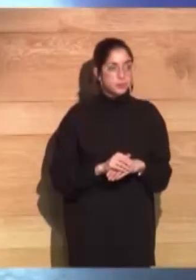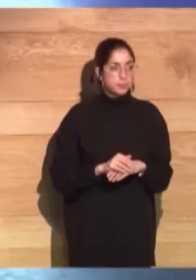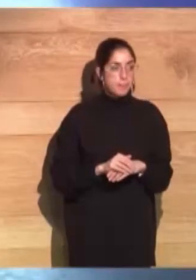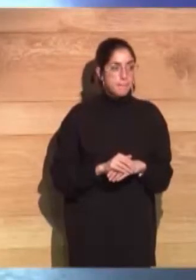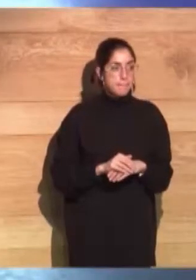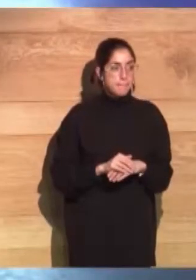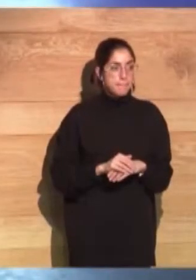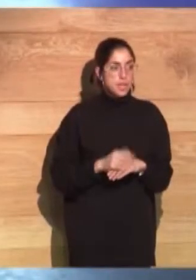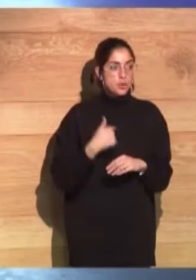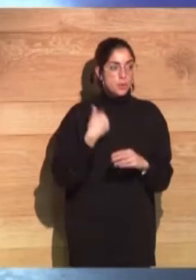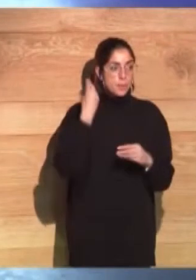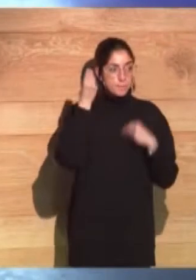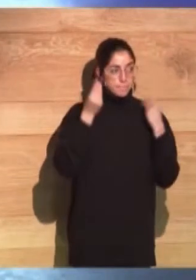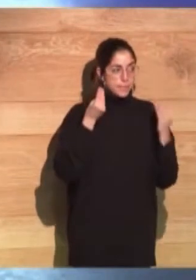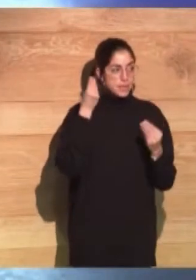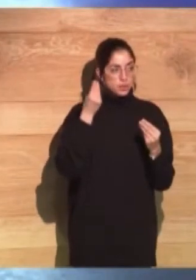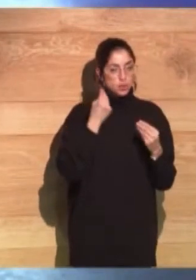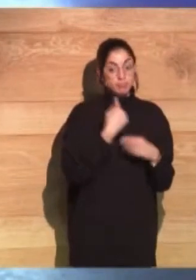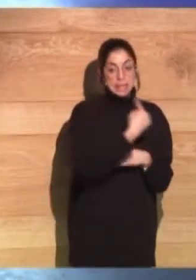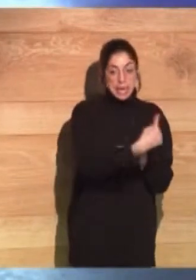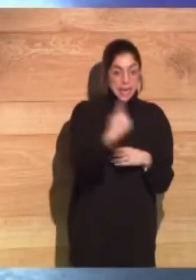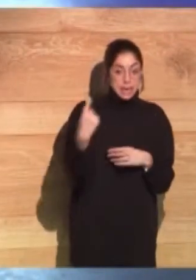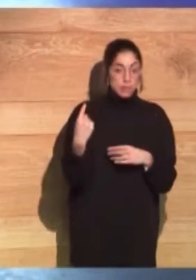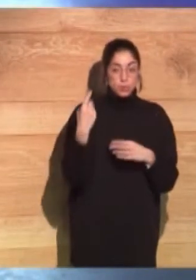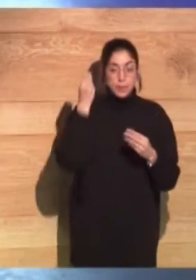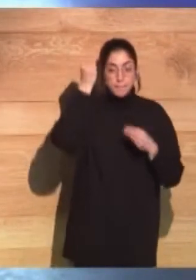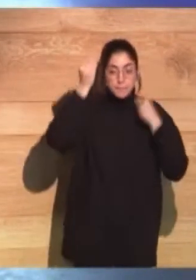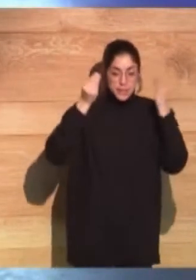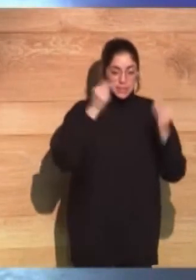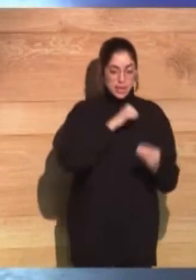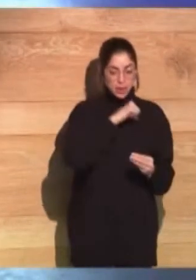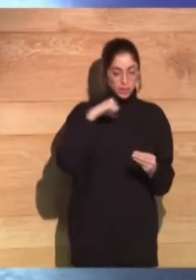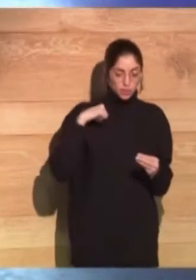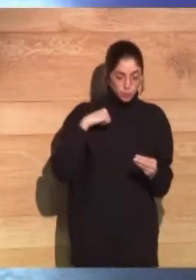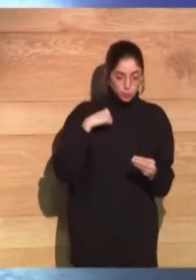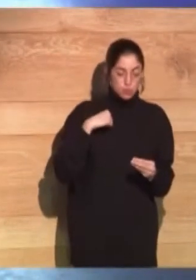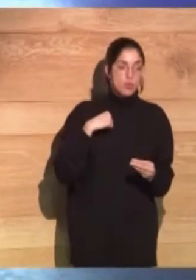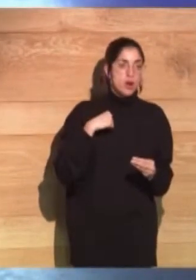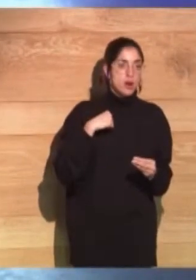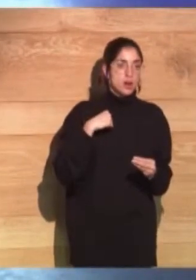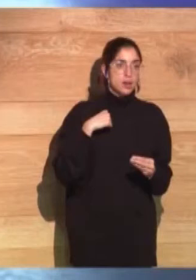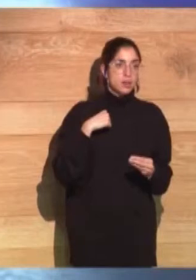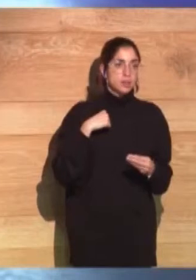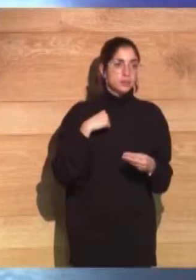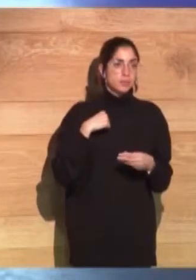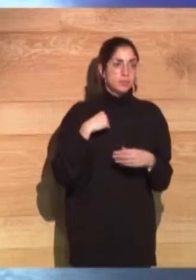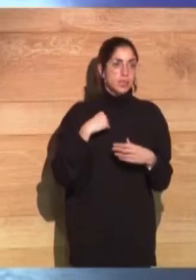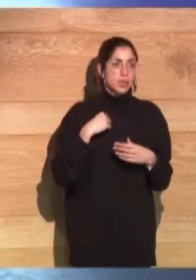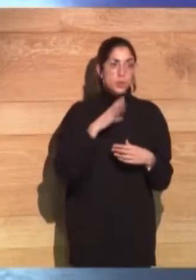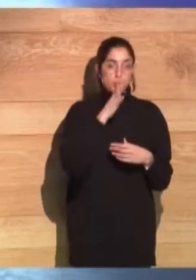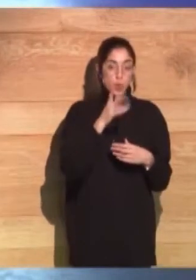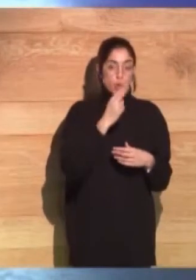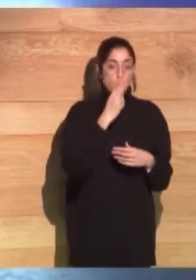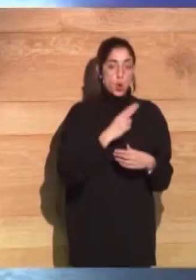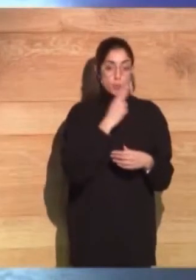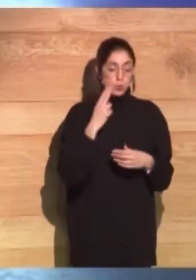que cada uno de nosotros tiene que planteárselo individualmente, que todo esto tiene que partir del compromiso individual